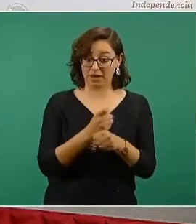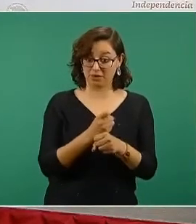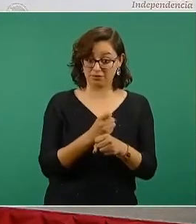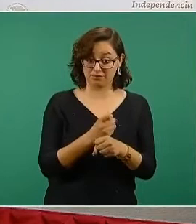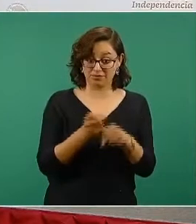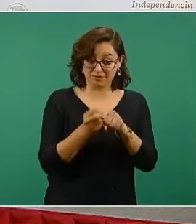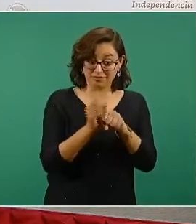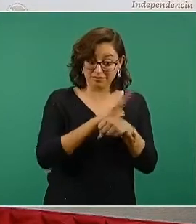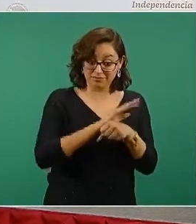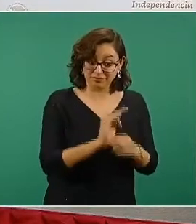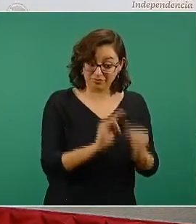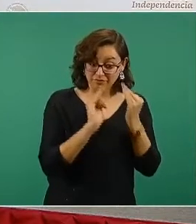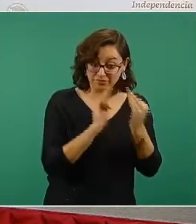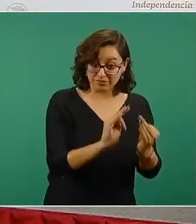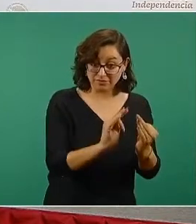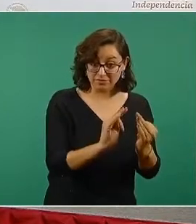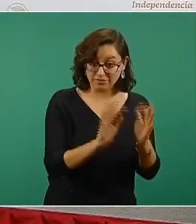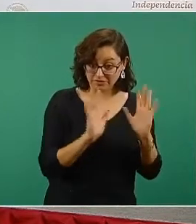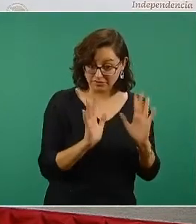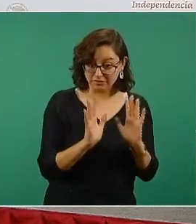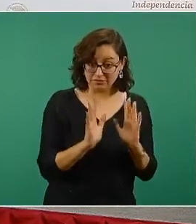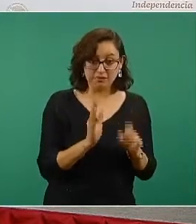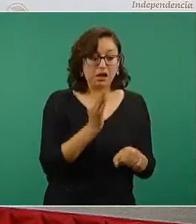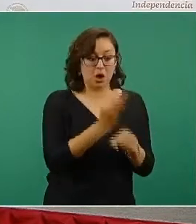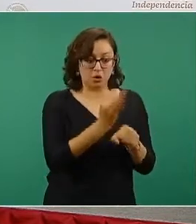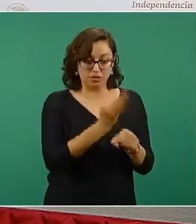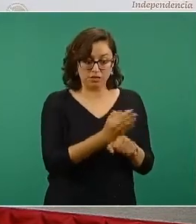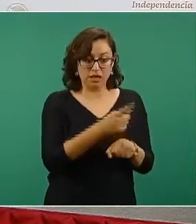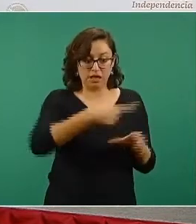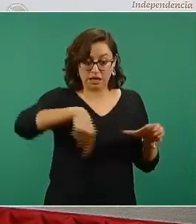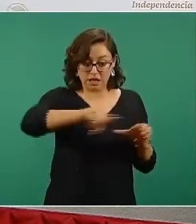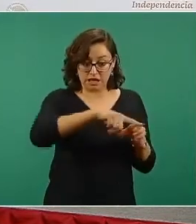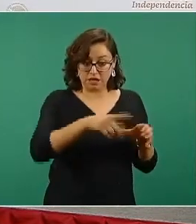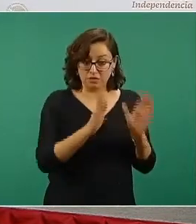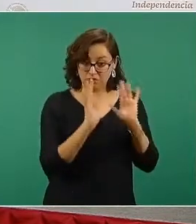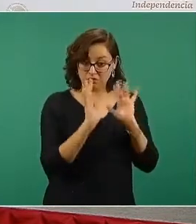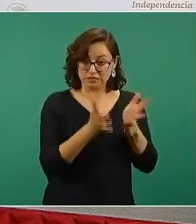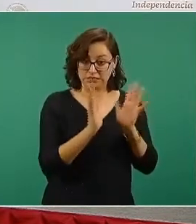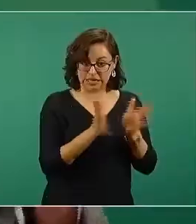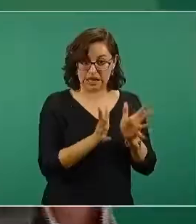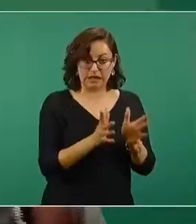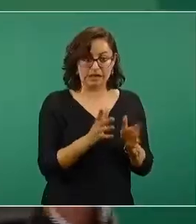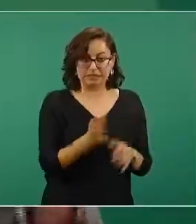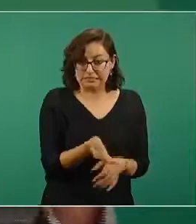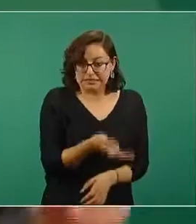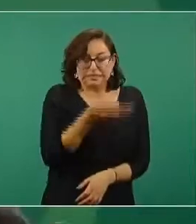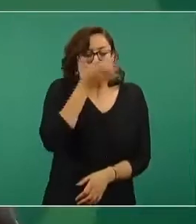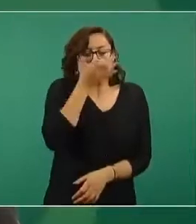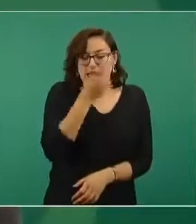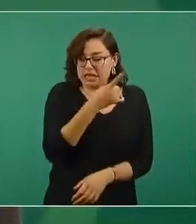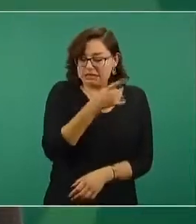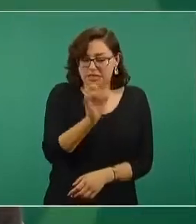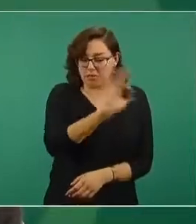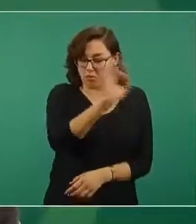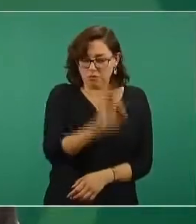claramente, una vez que estamos prácticamente cubriendo, digo, todavía nos falta y tenemos estos remanentes